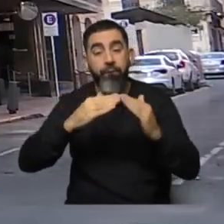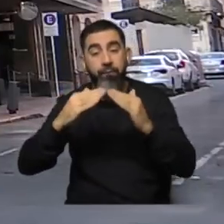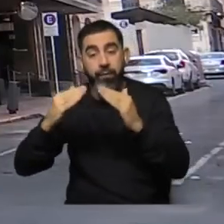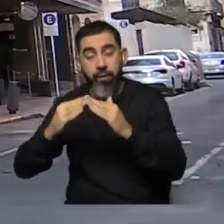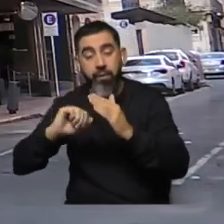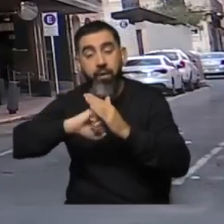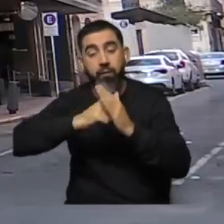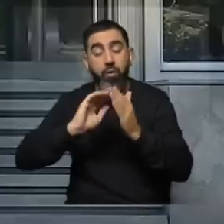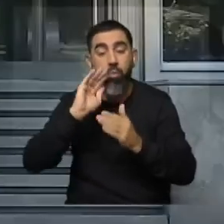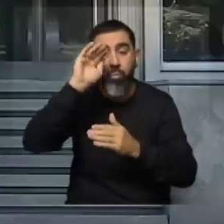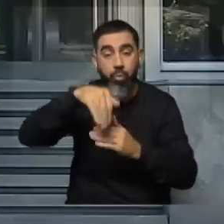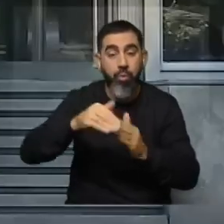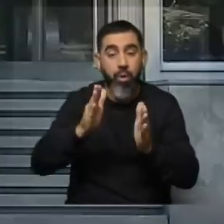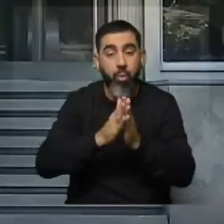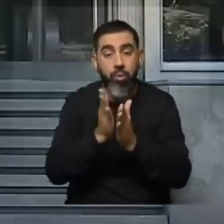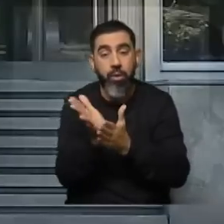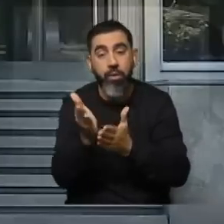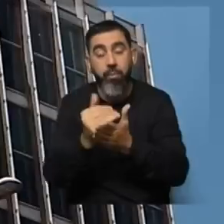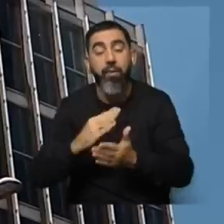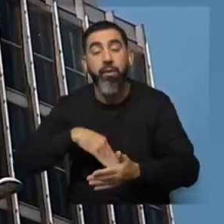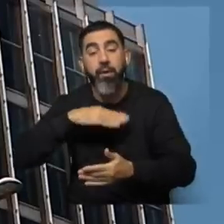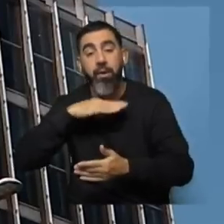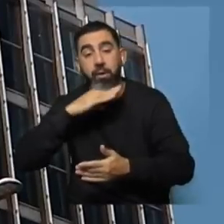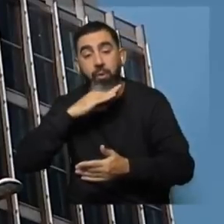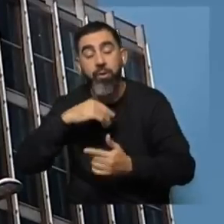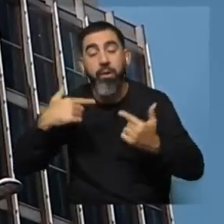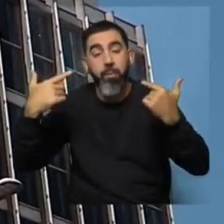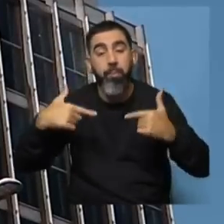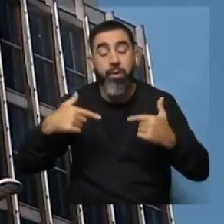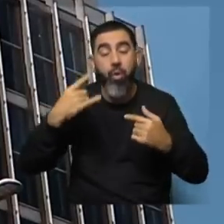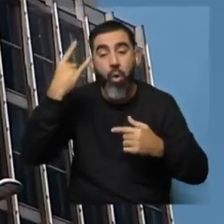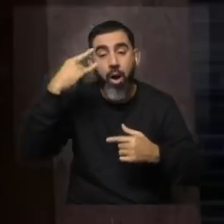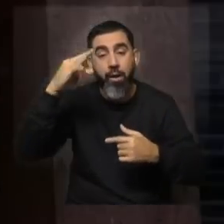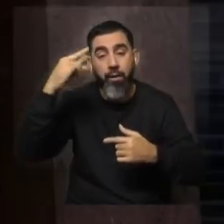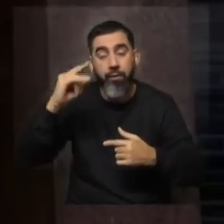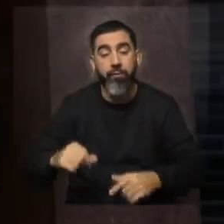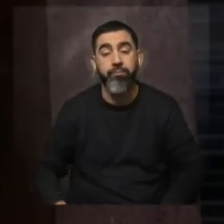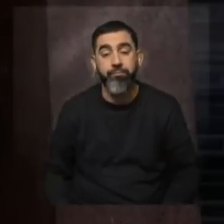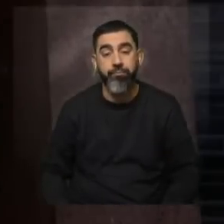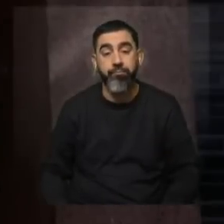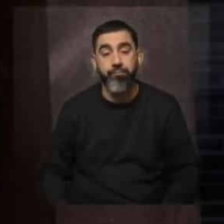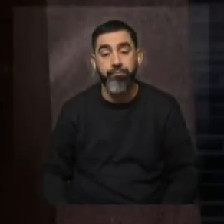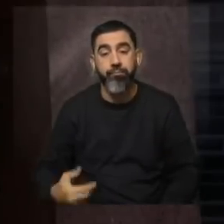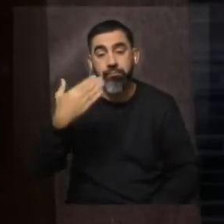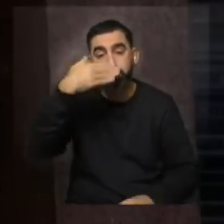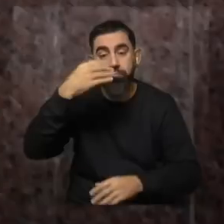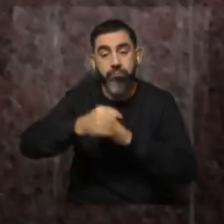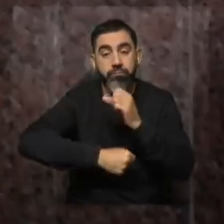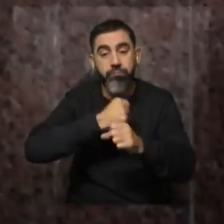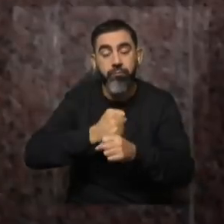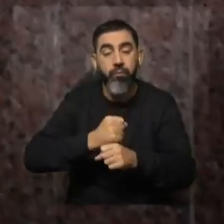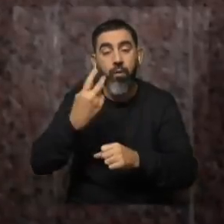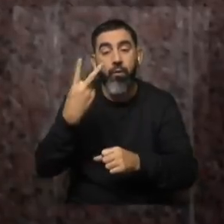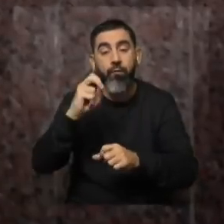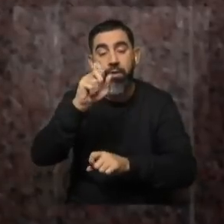el Banco República la junta departamental de canelones y el Ministerio de ganadería Por otra parte durante el último año ingresaron